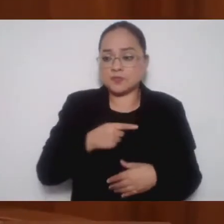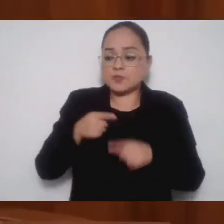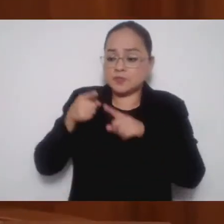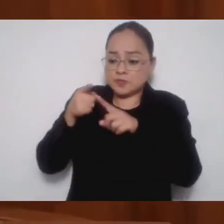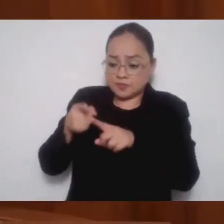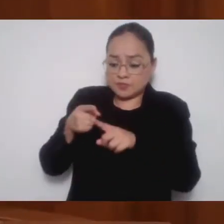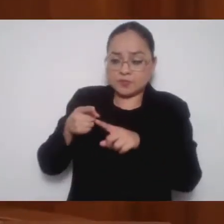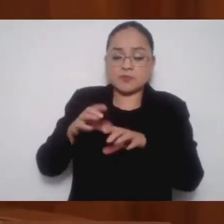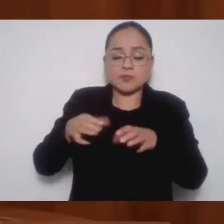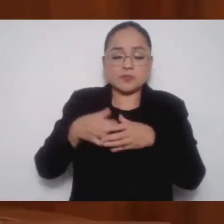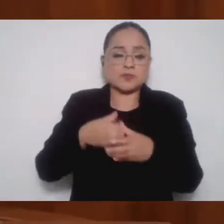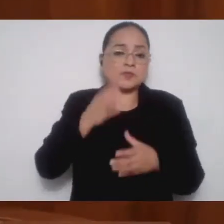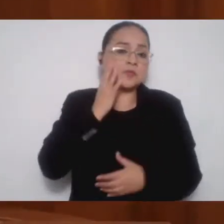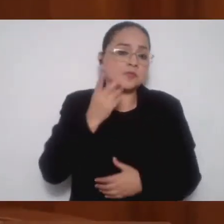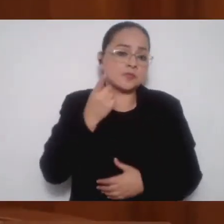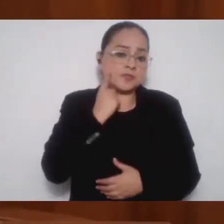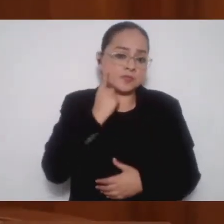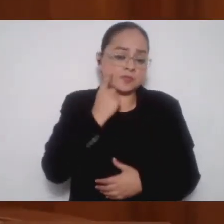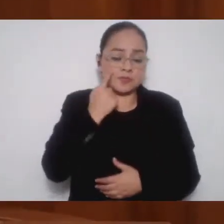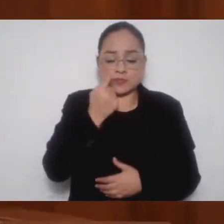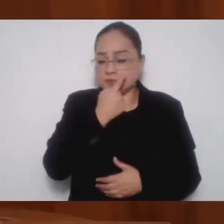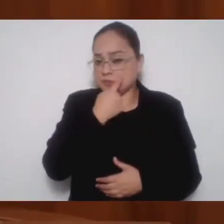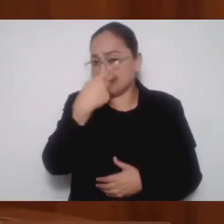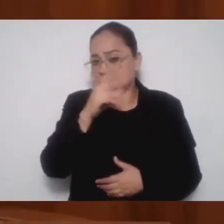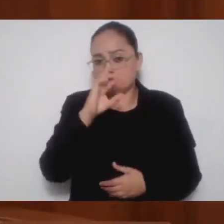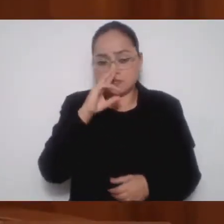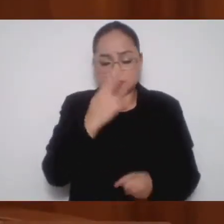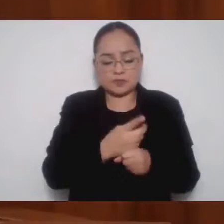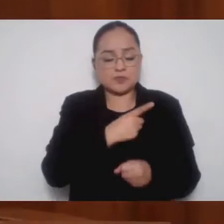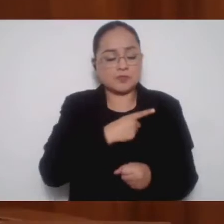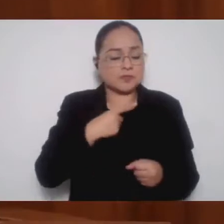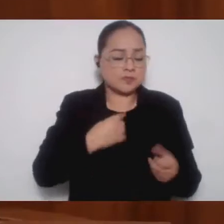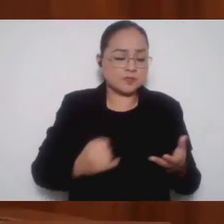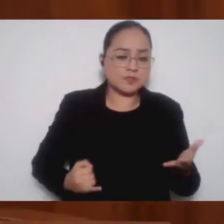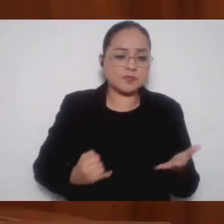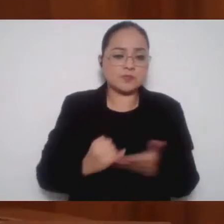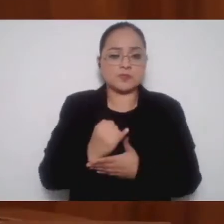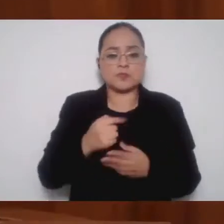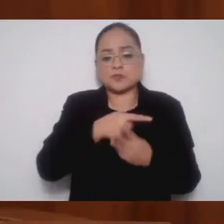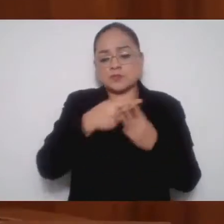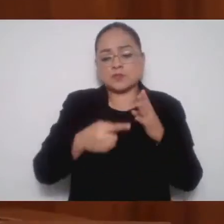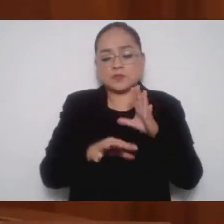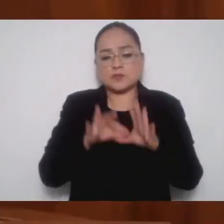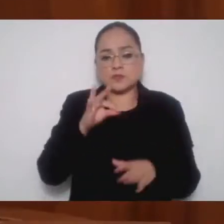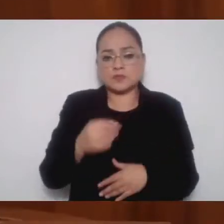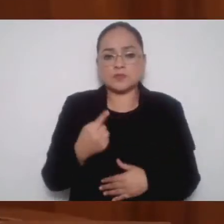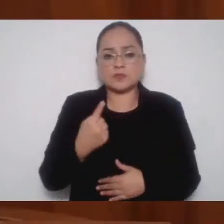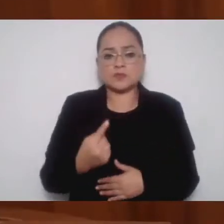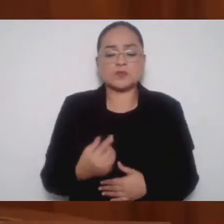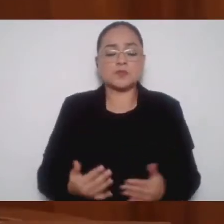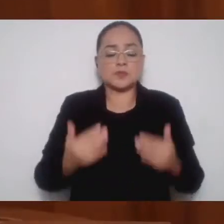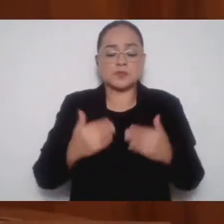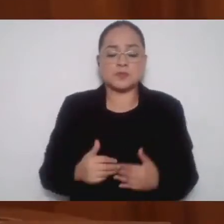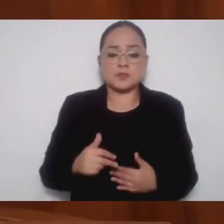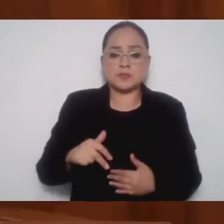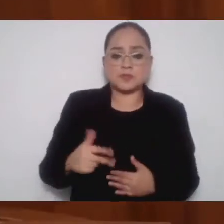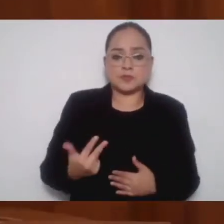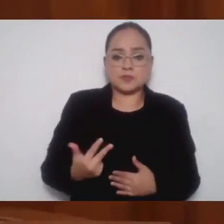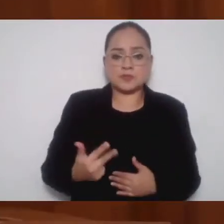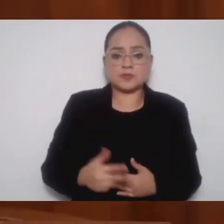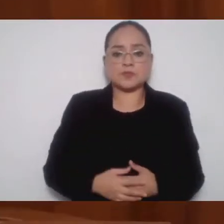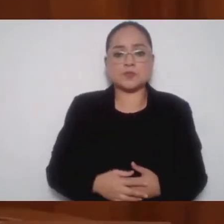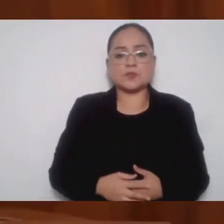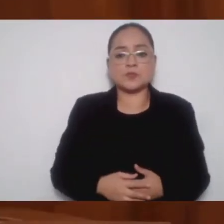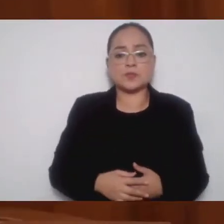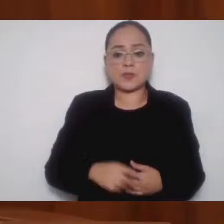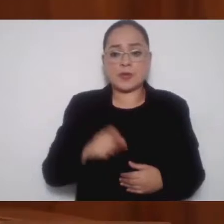la legislatura quien en uso de sus facultades determine lo procedente. 13.